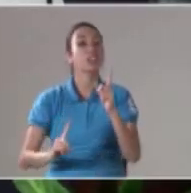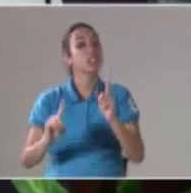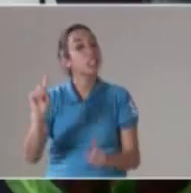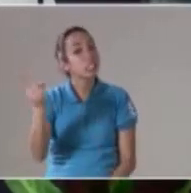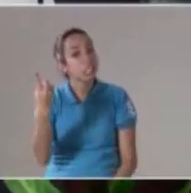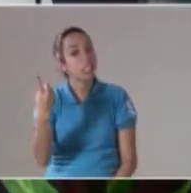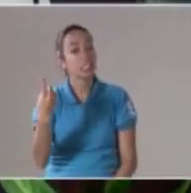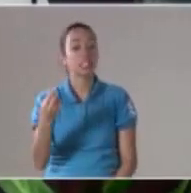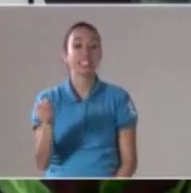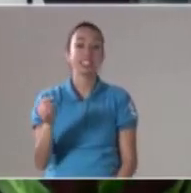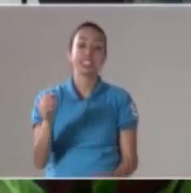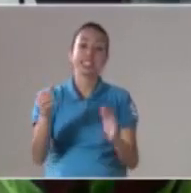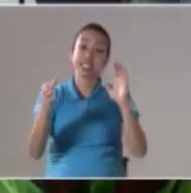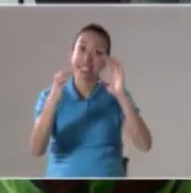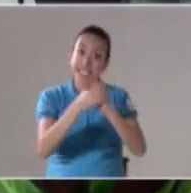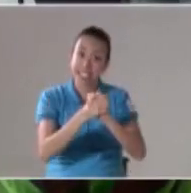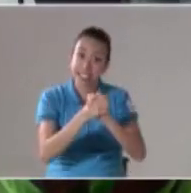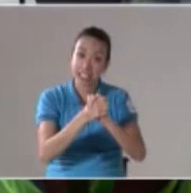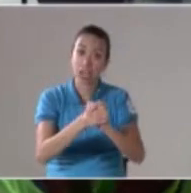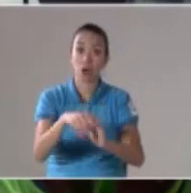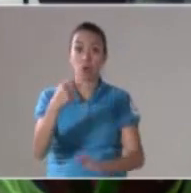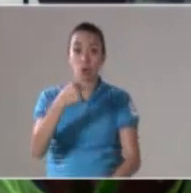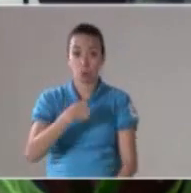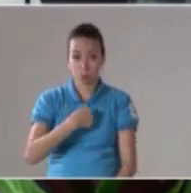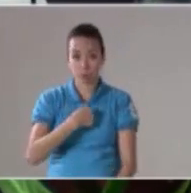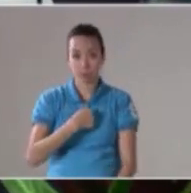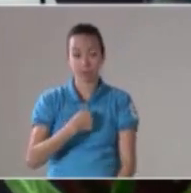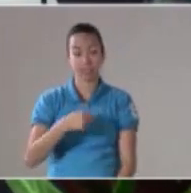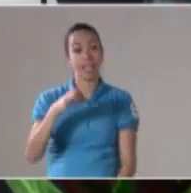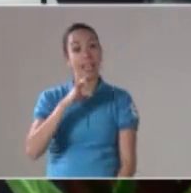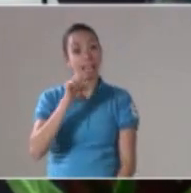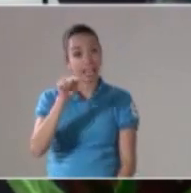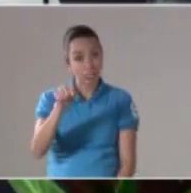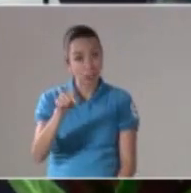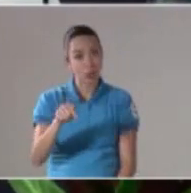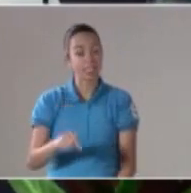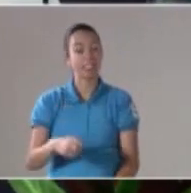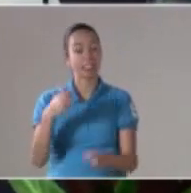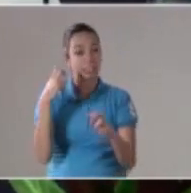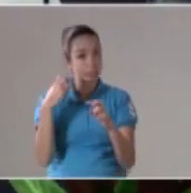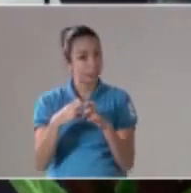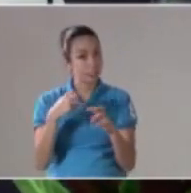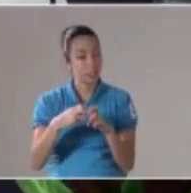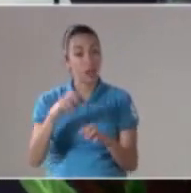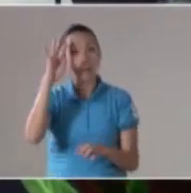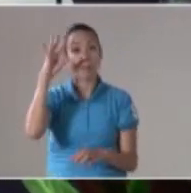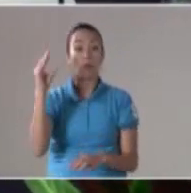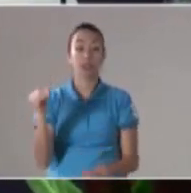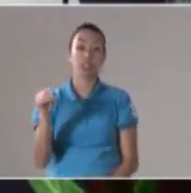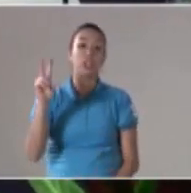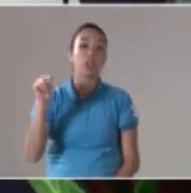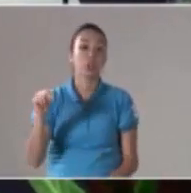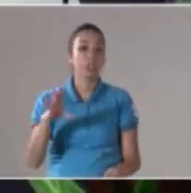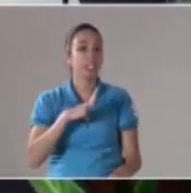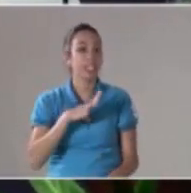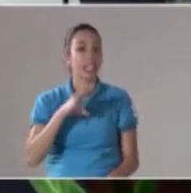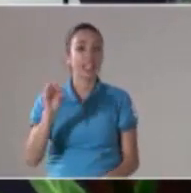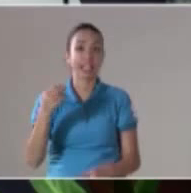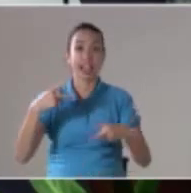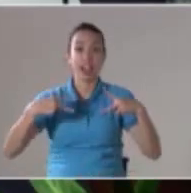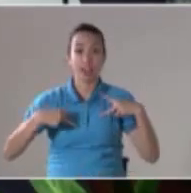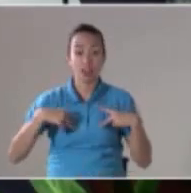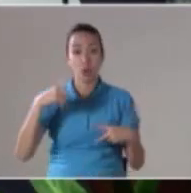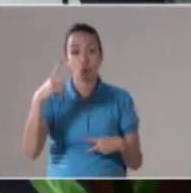Eso es cardíaco, ¿verdad? No debería haber un matrimonio porque qué bonitos ojos tienes debajo de esas